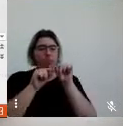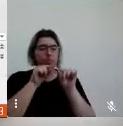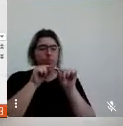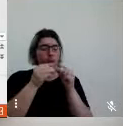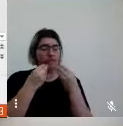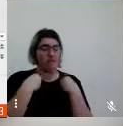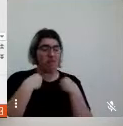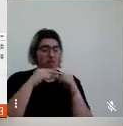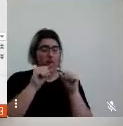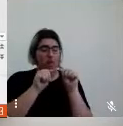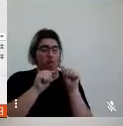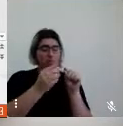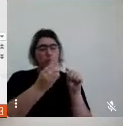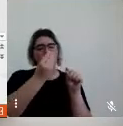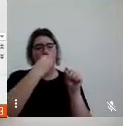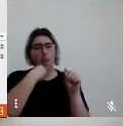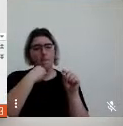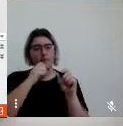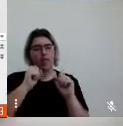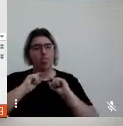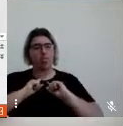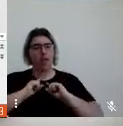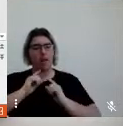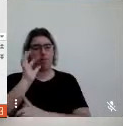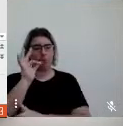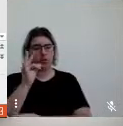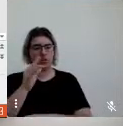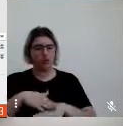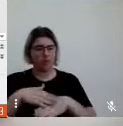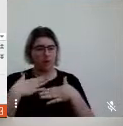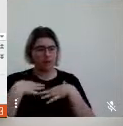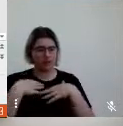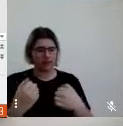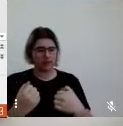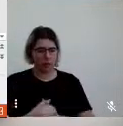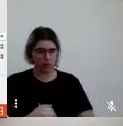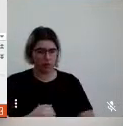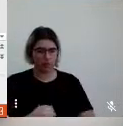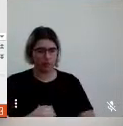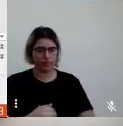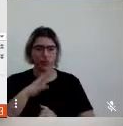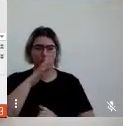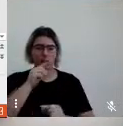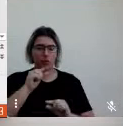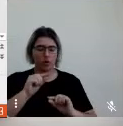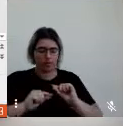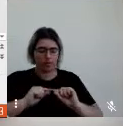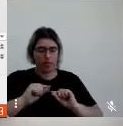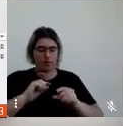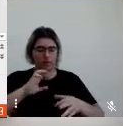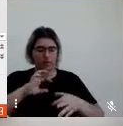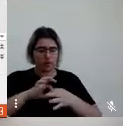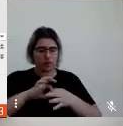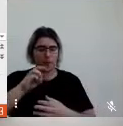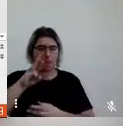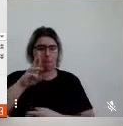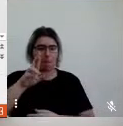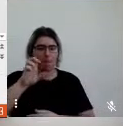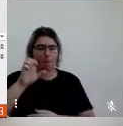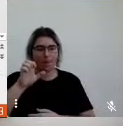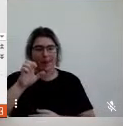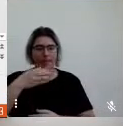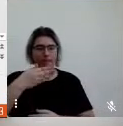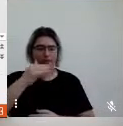bacterias van a ser las que se van a alimentar de los prebióticos, que ahora os comentaré. ¿Y cuáles son todas